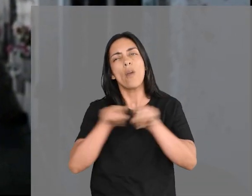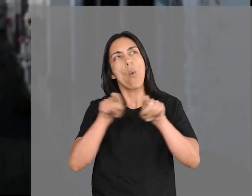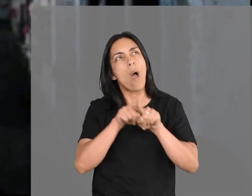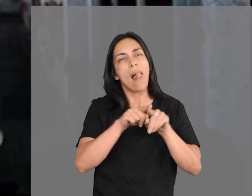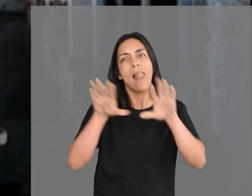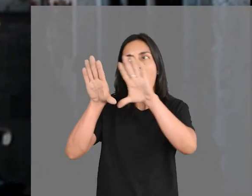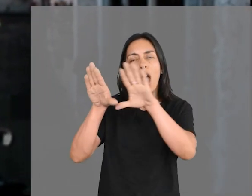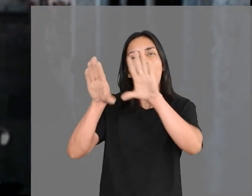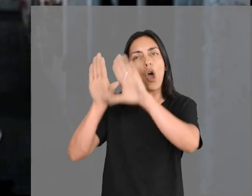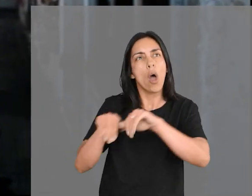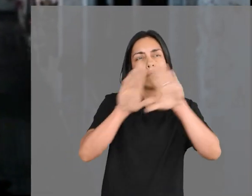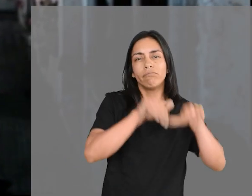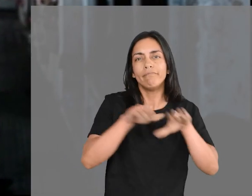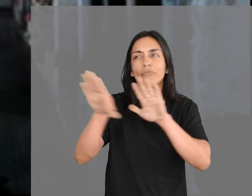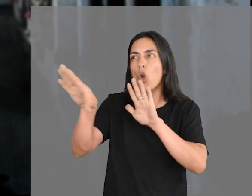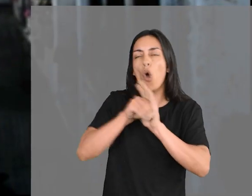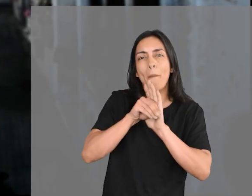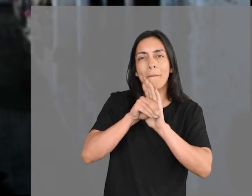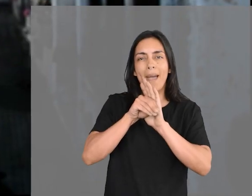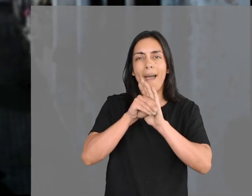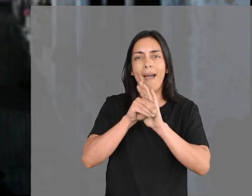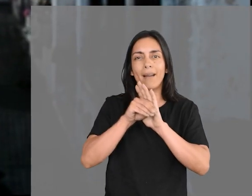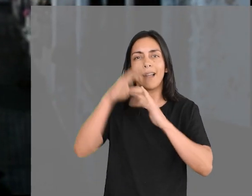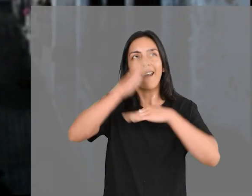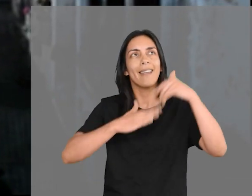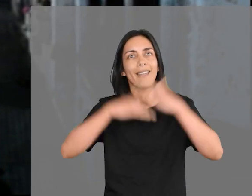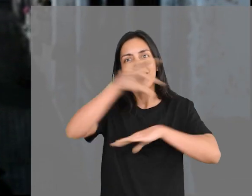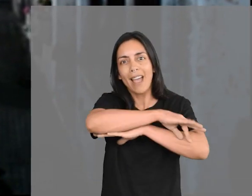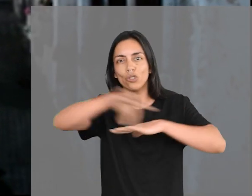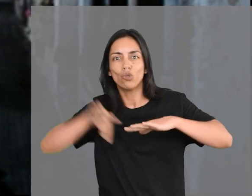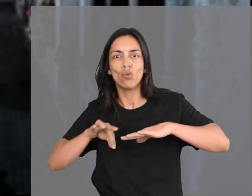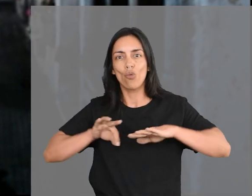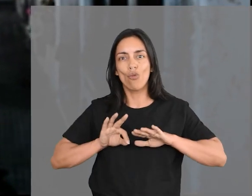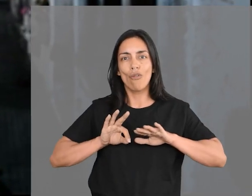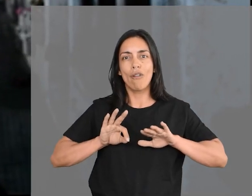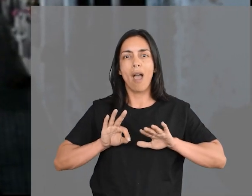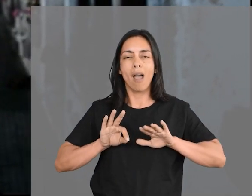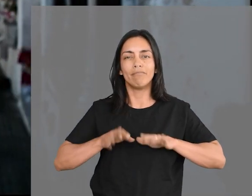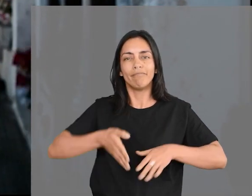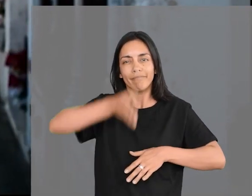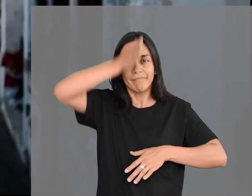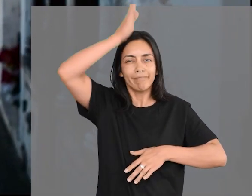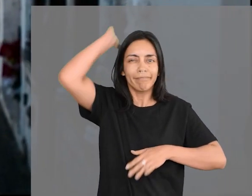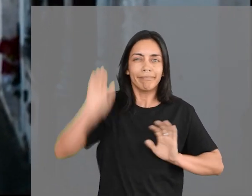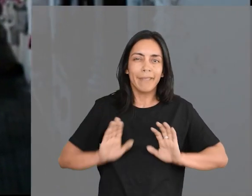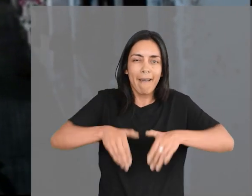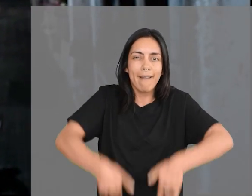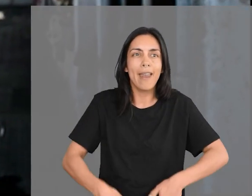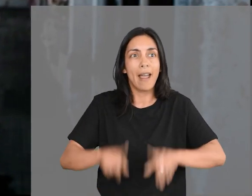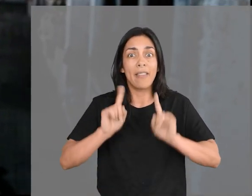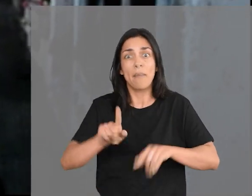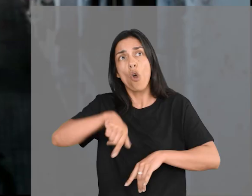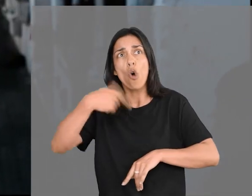la arquitectura clásica griega romana que surgió a finales del siglo XVII. También se puede ver los mismos recursos como